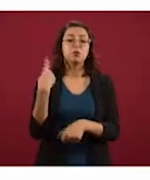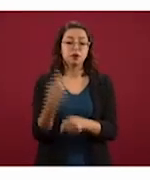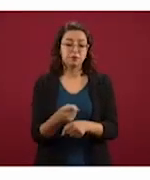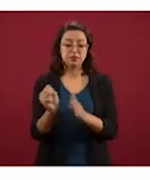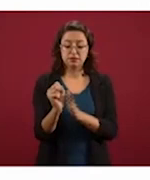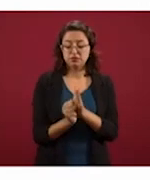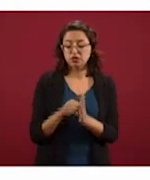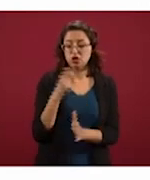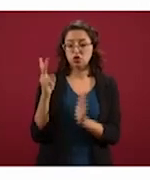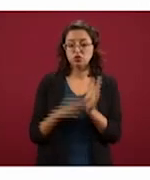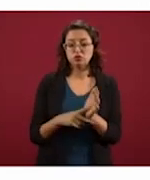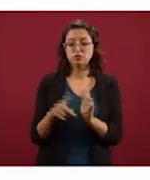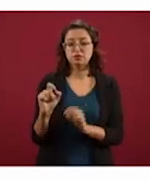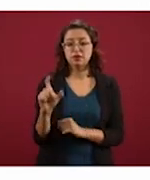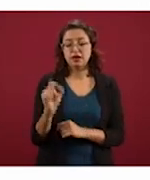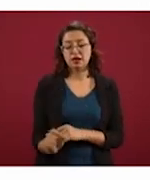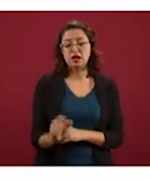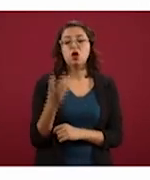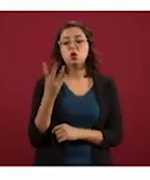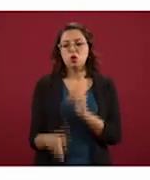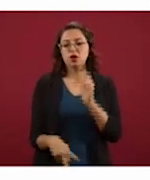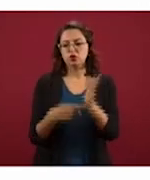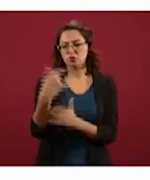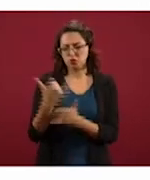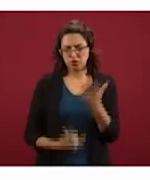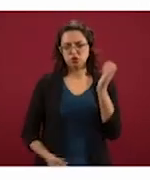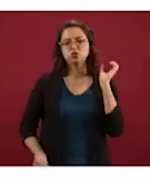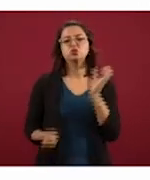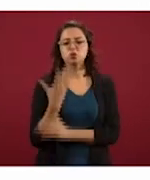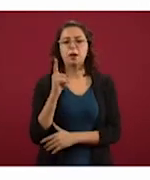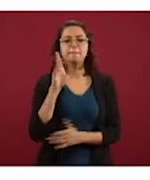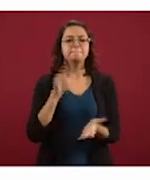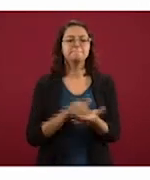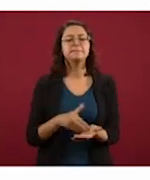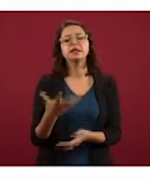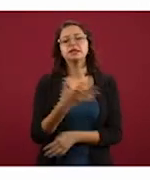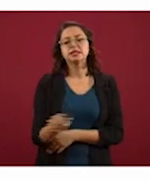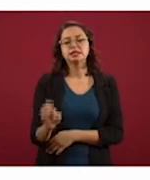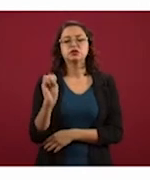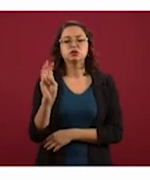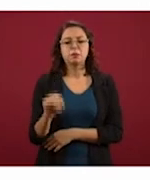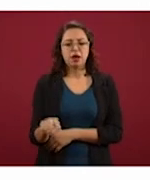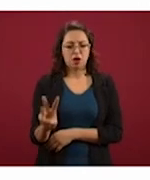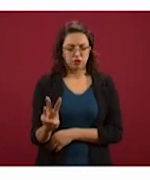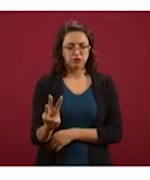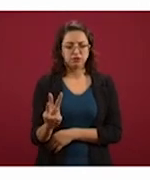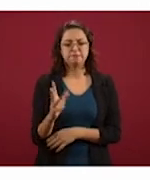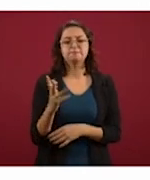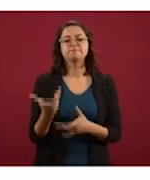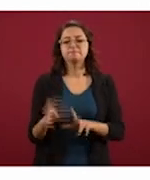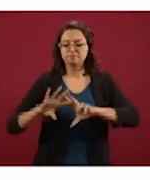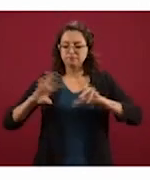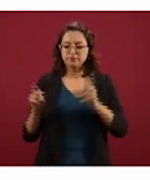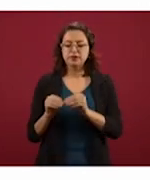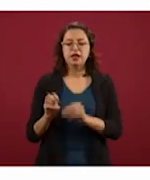2020 entrarán en operación cuatro proyectos con capacidad de 1.540 megawatts para un total